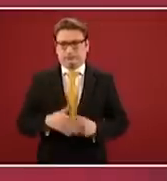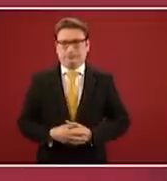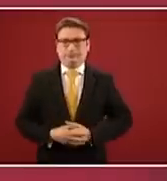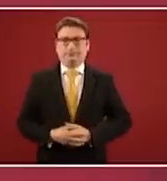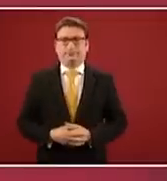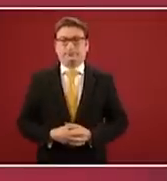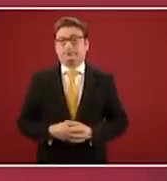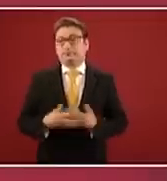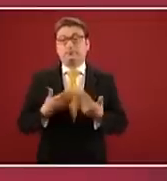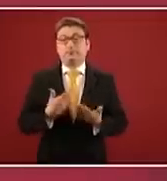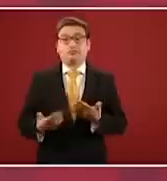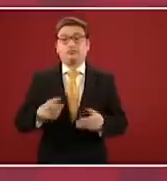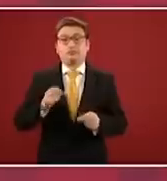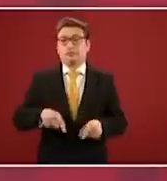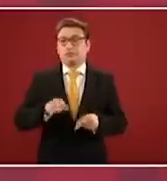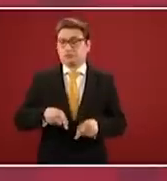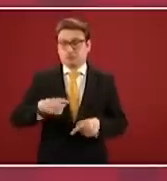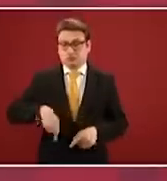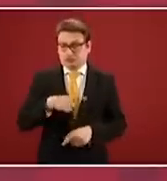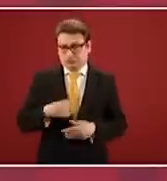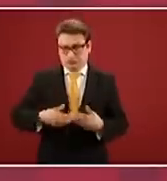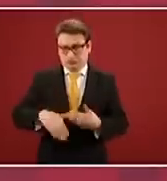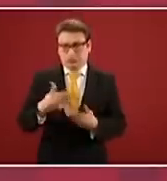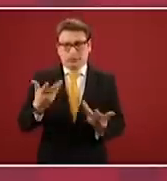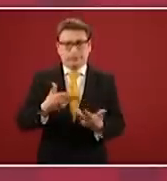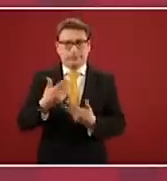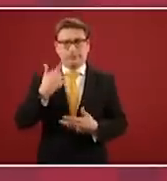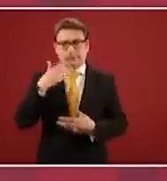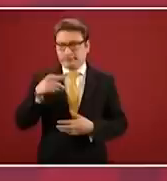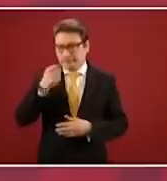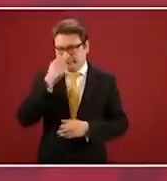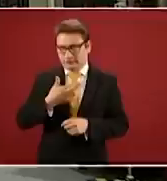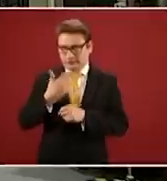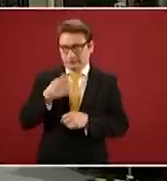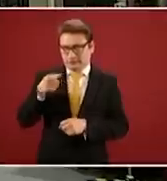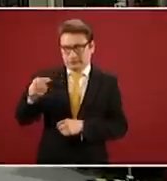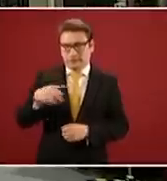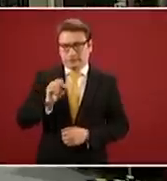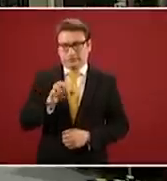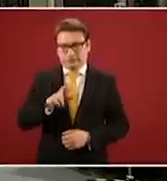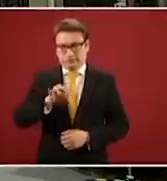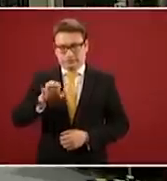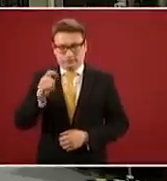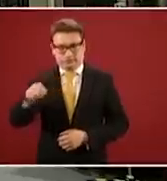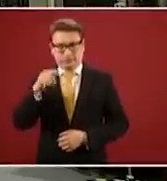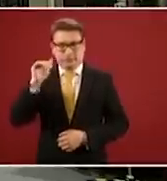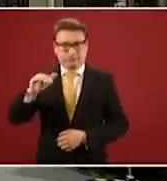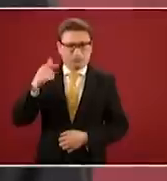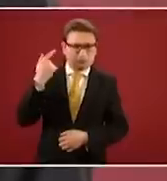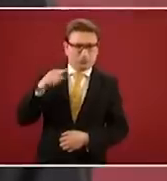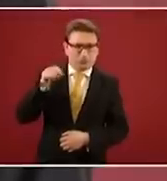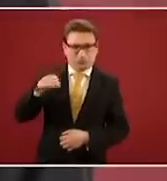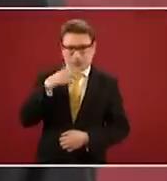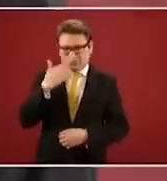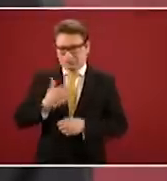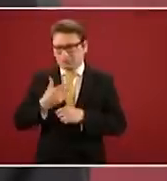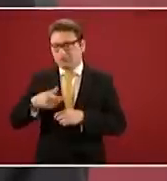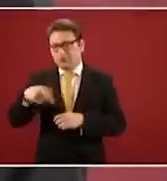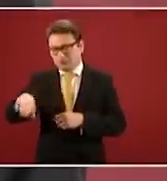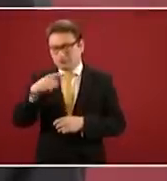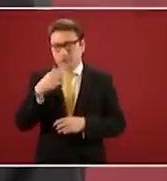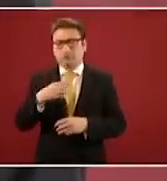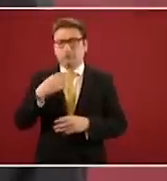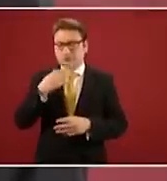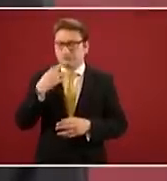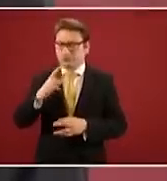presupuestales. Ahora mismo vamos a ver con el secretario de Relaciones Exteriores para que esto se resuelva. Y como